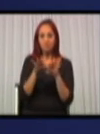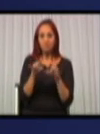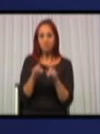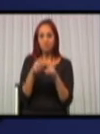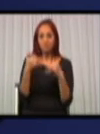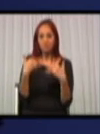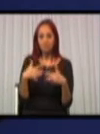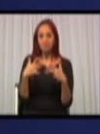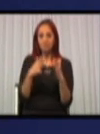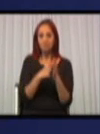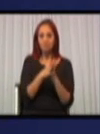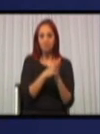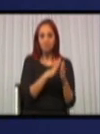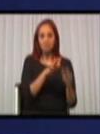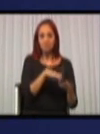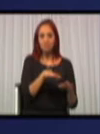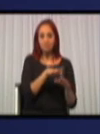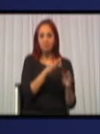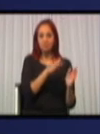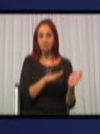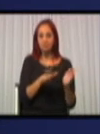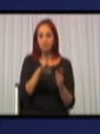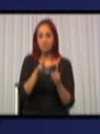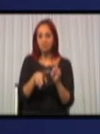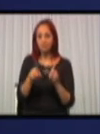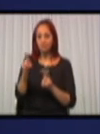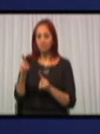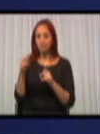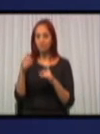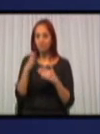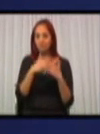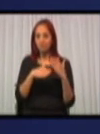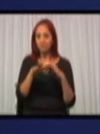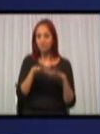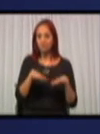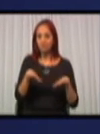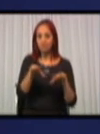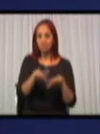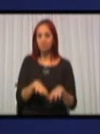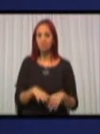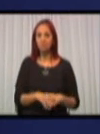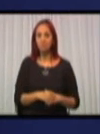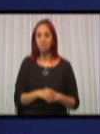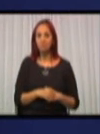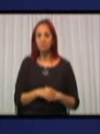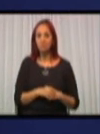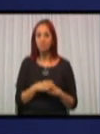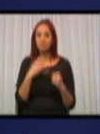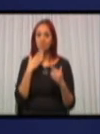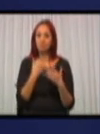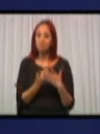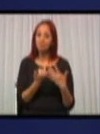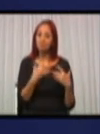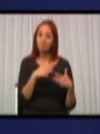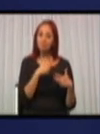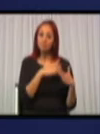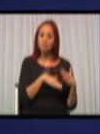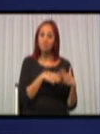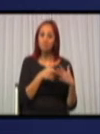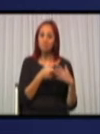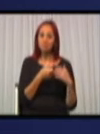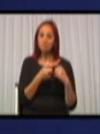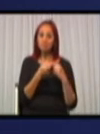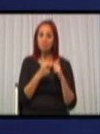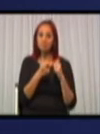estemos poniendo en marcha este plan regulador. En la parte del medio ambiente, una parte del reciclaje,